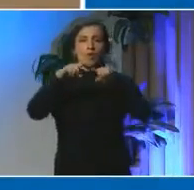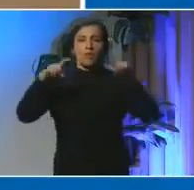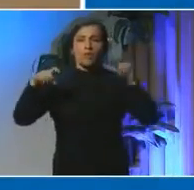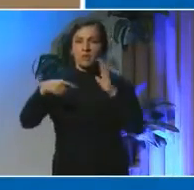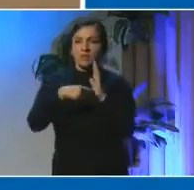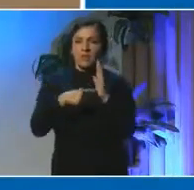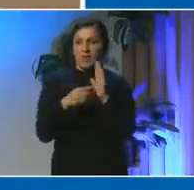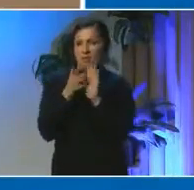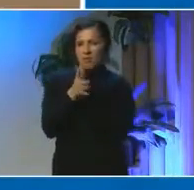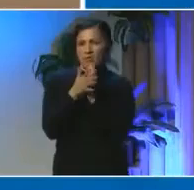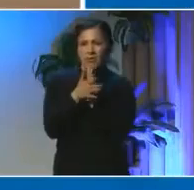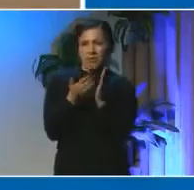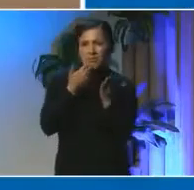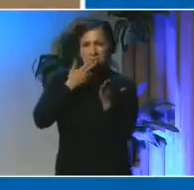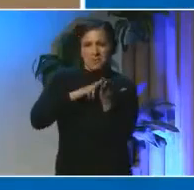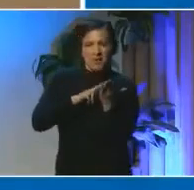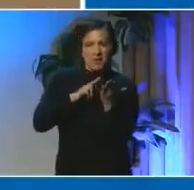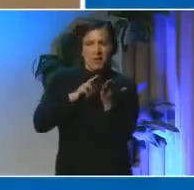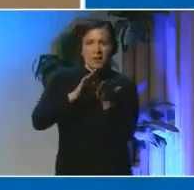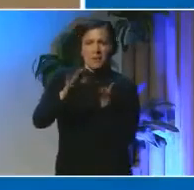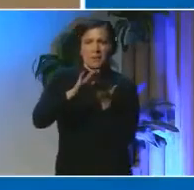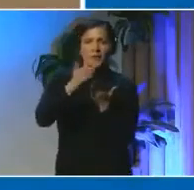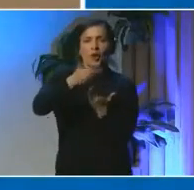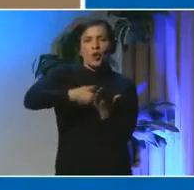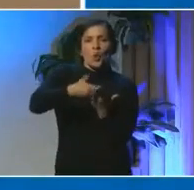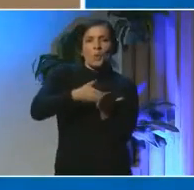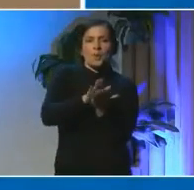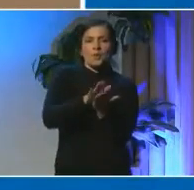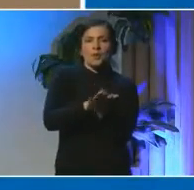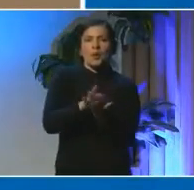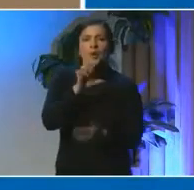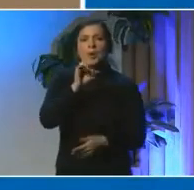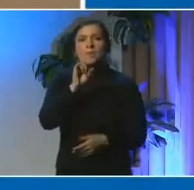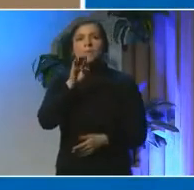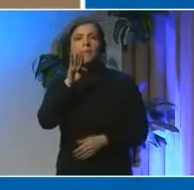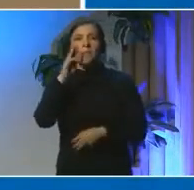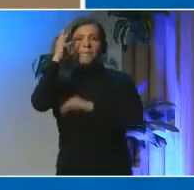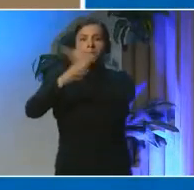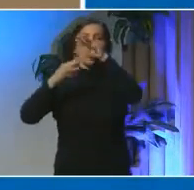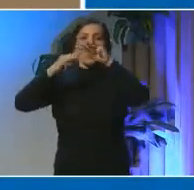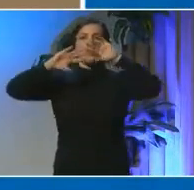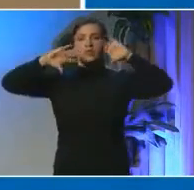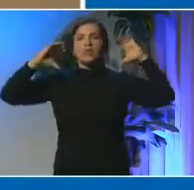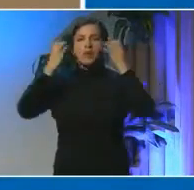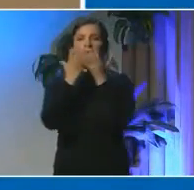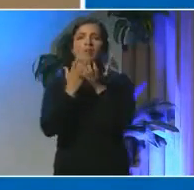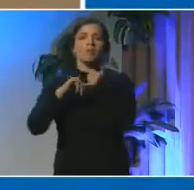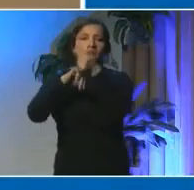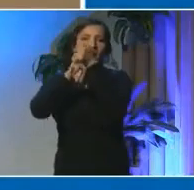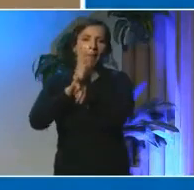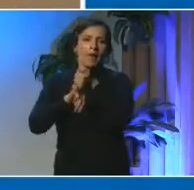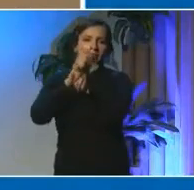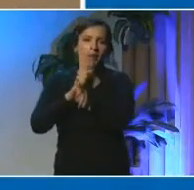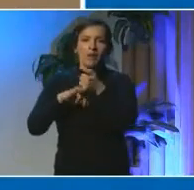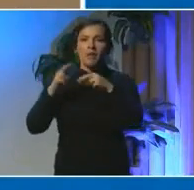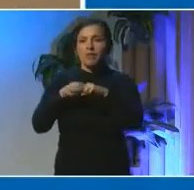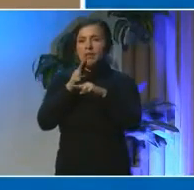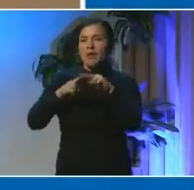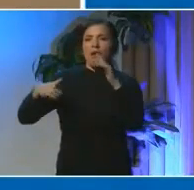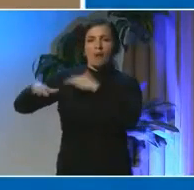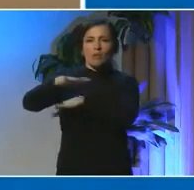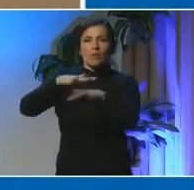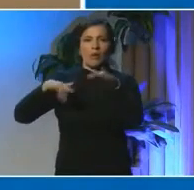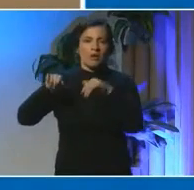en este informe que el 50% del pib mundial depende de forma moderada o crítica de la naturaleza Es